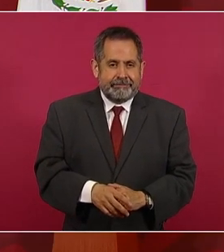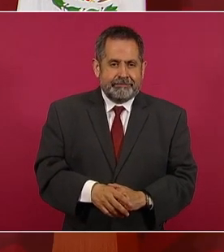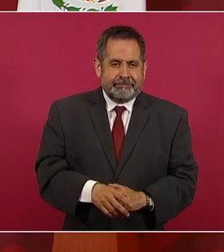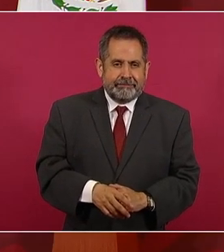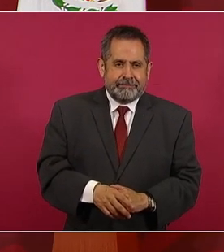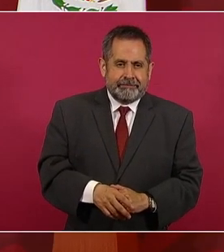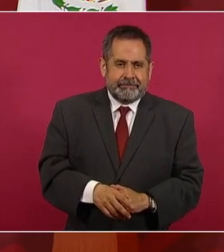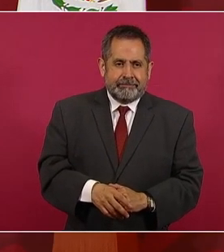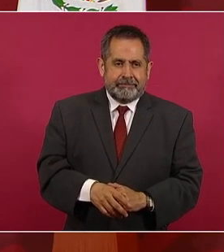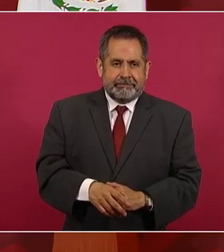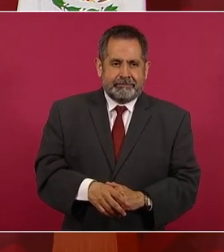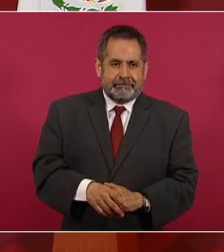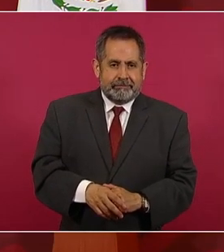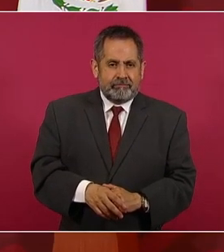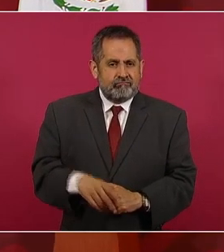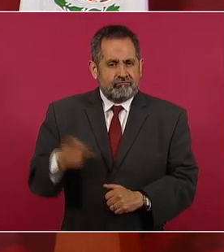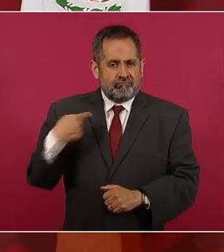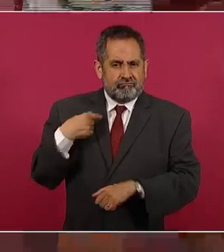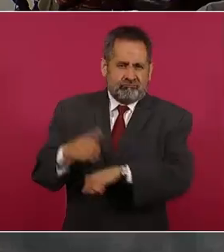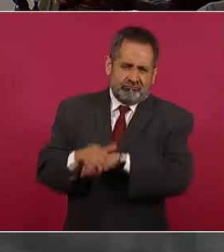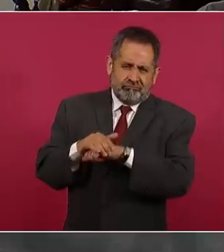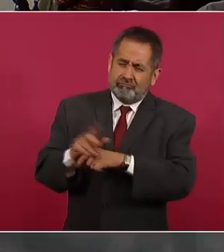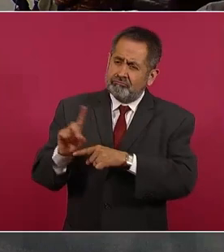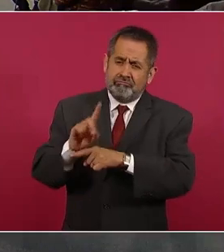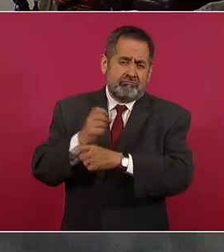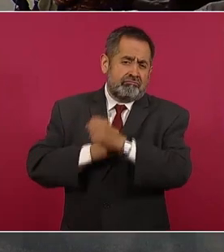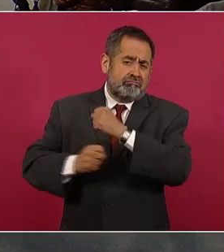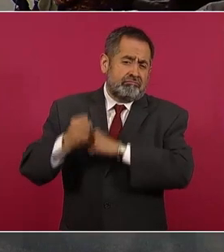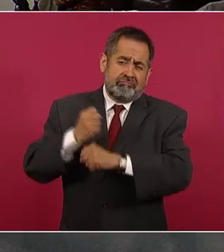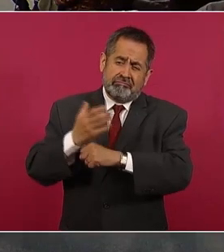de Melenchón, que es mi amigo desde hace tiempo.